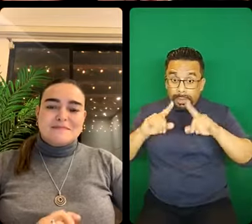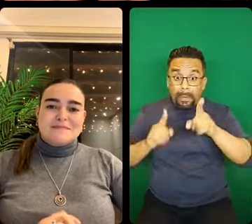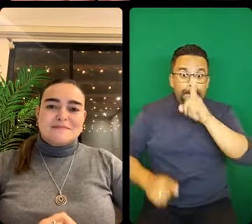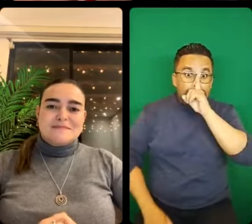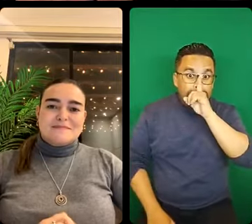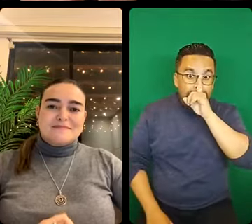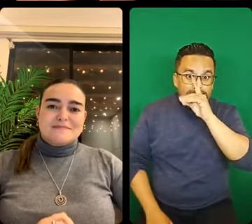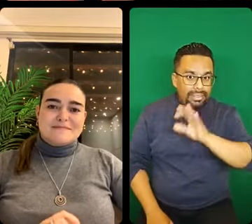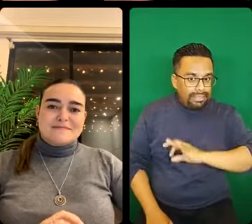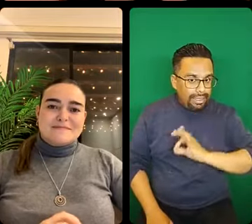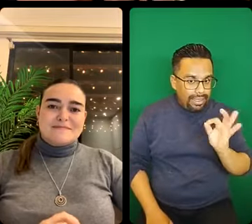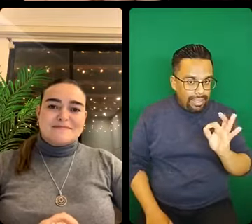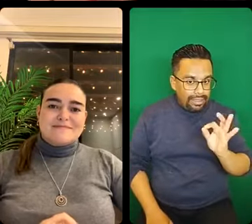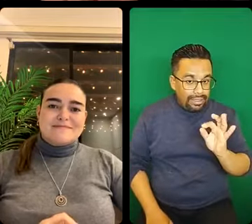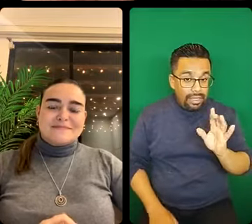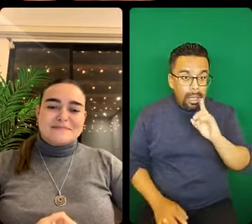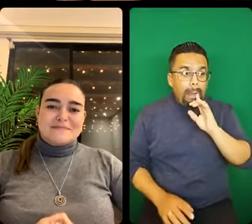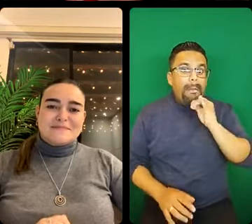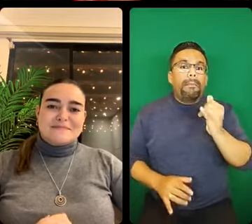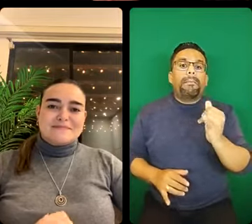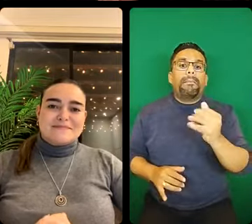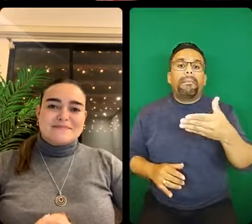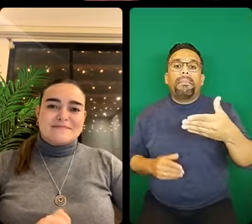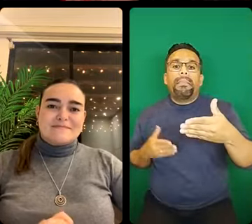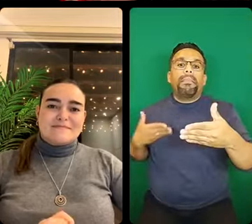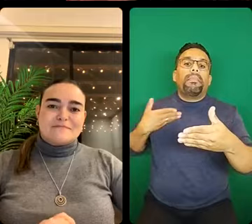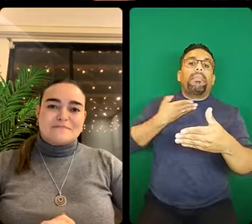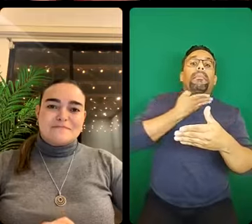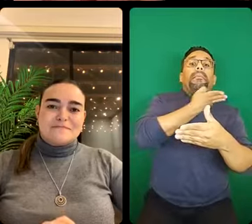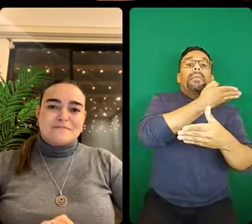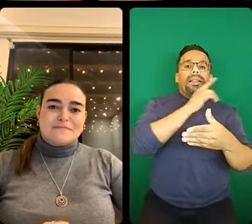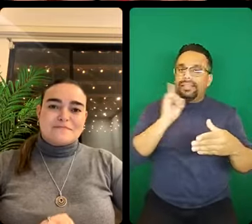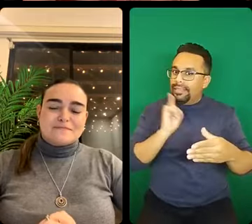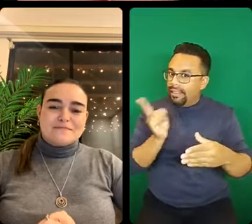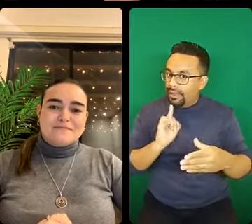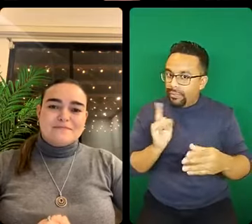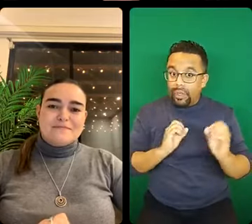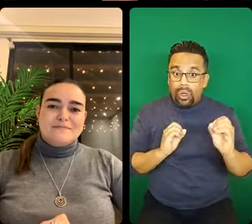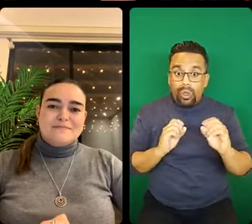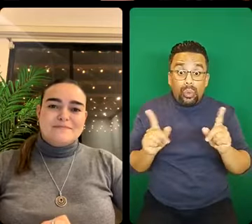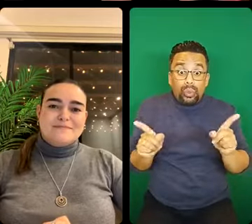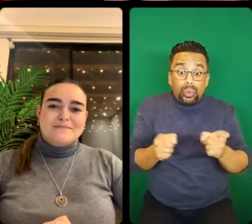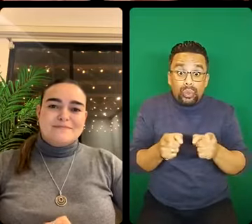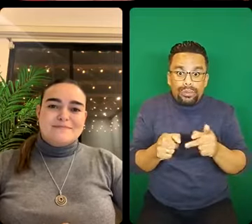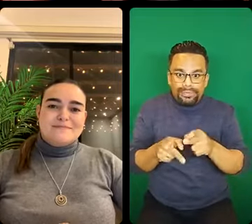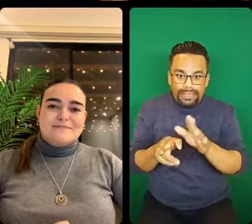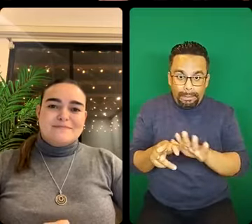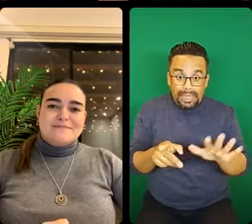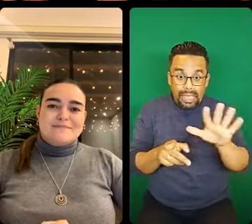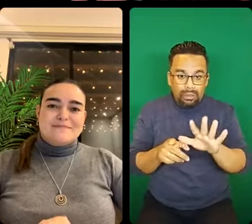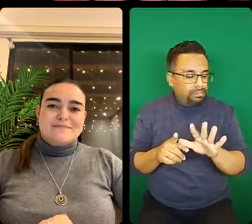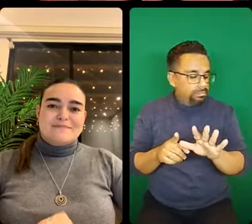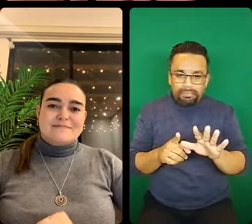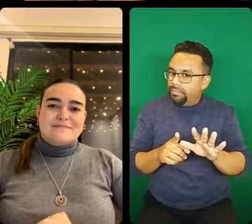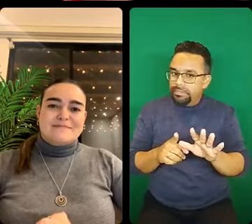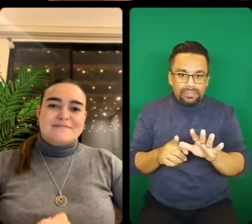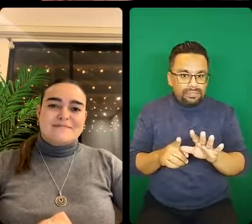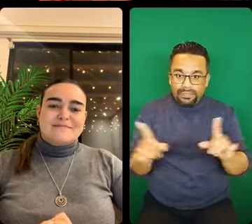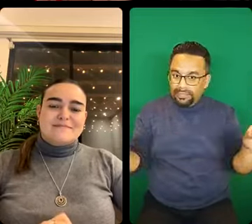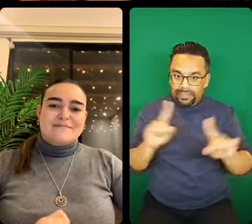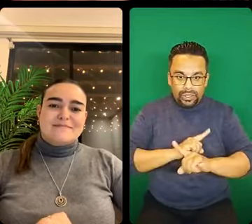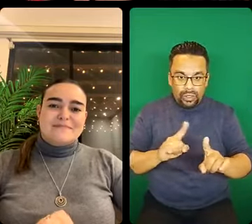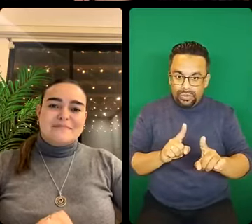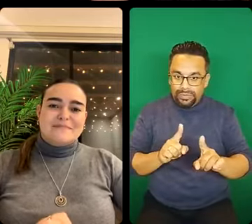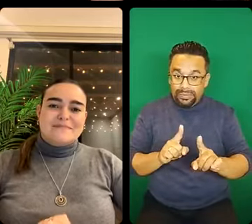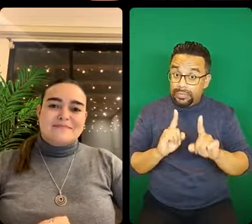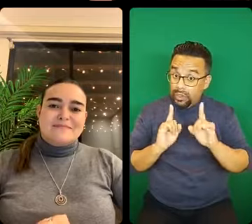el detrás de cámaras, ni el tráiler, nada, porque esas campañas se hacen todas al tiempo. Entonces, ahorita nada que ver, porque además usted empieza a hacer